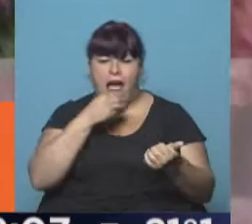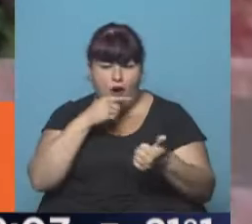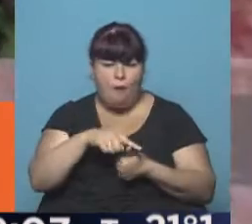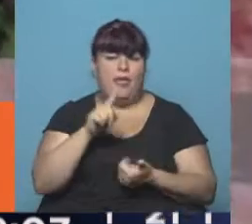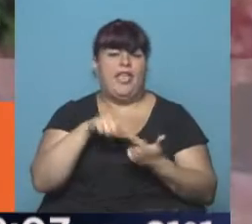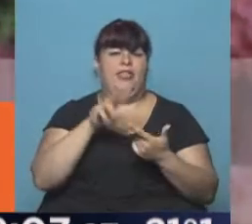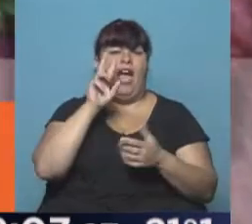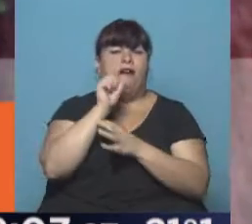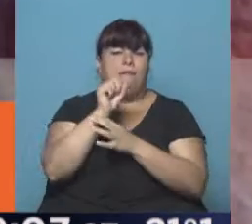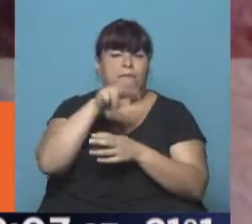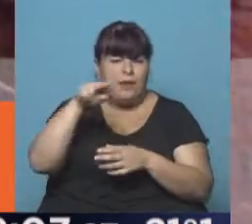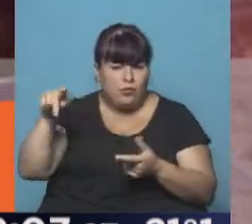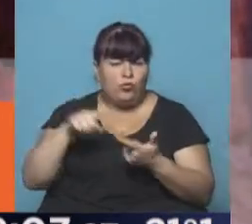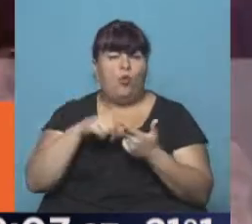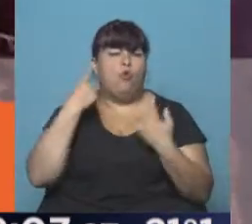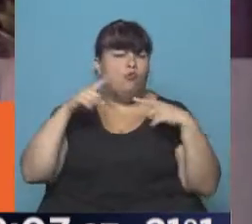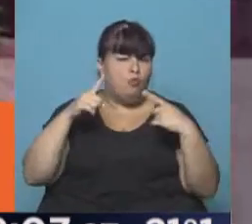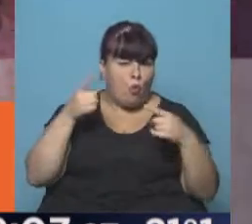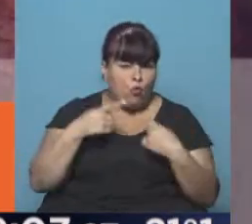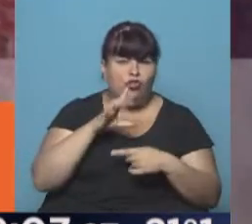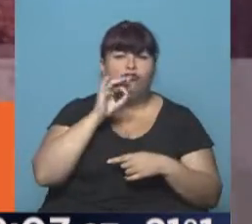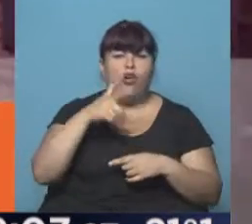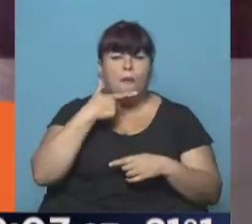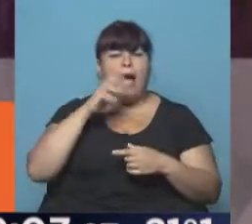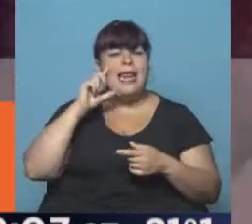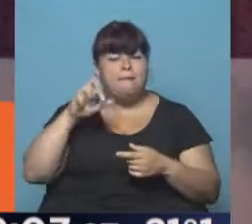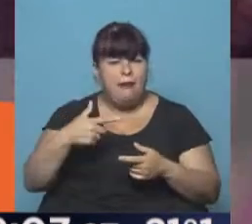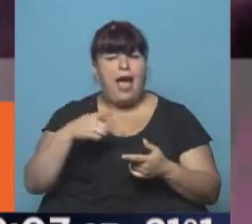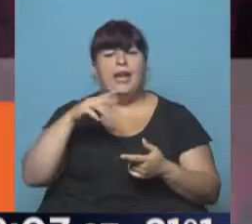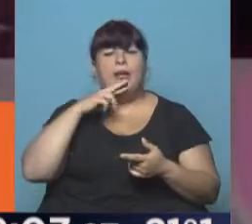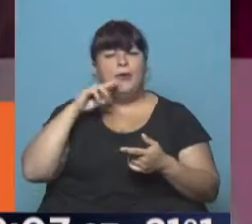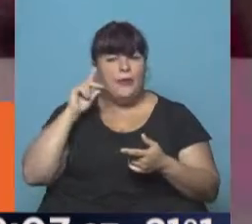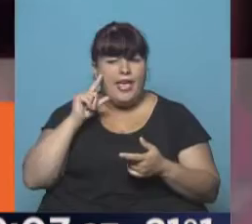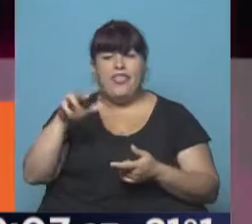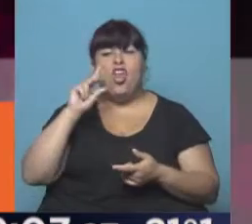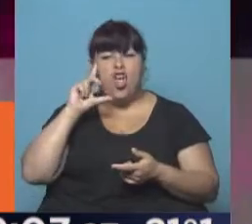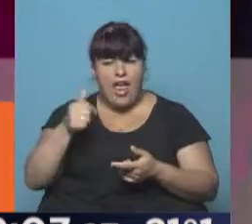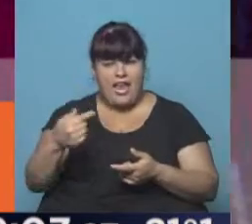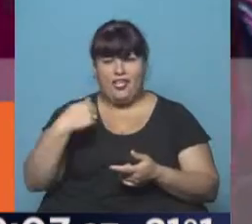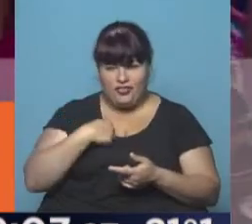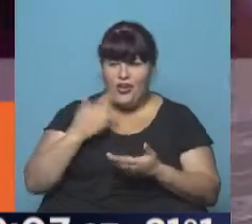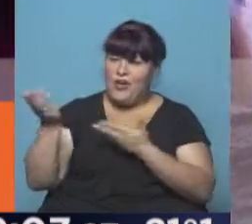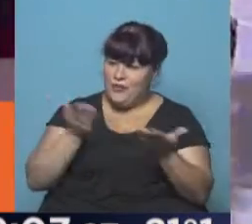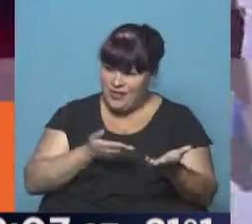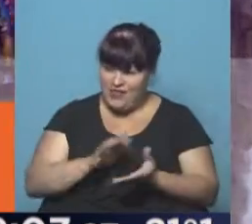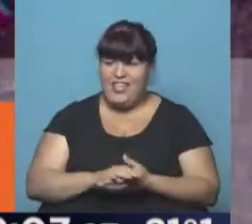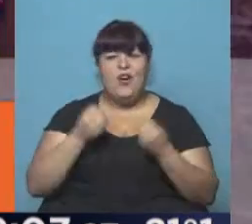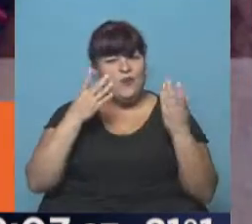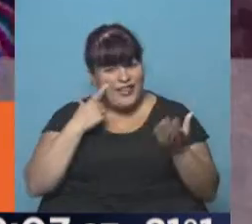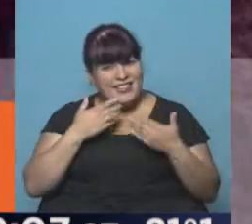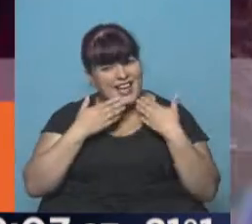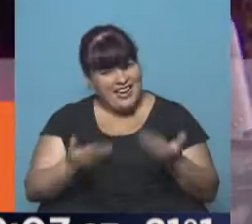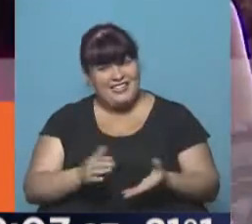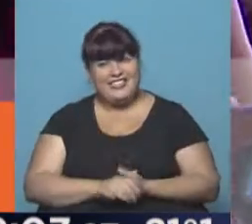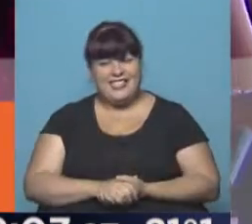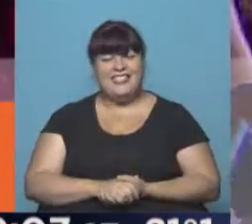gastronomía, artistas plásticos, músicos como Tomás Lipán, el maestro Daniel Bedia, bueno, Noelia Gareca, yo. Bienvenida, Noelia. Buen día,